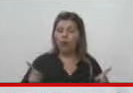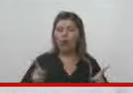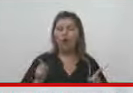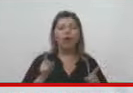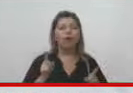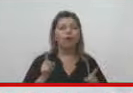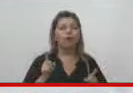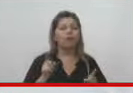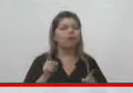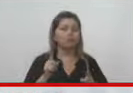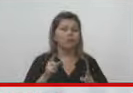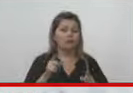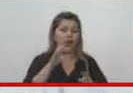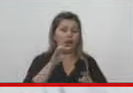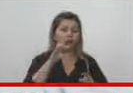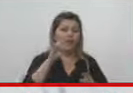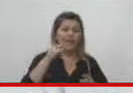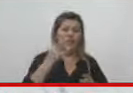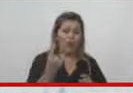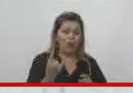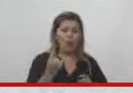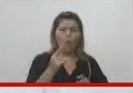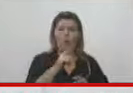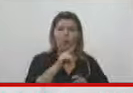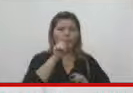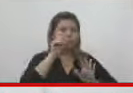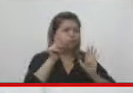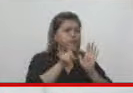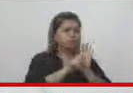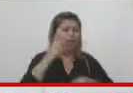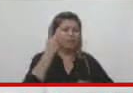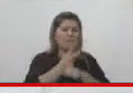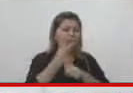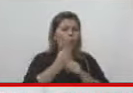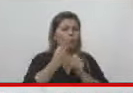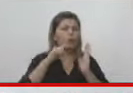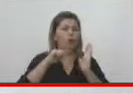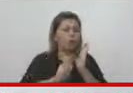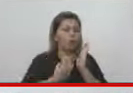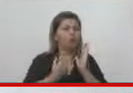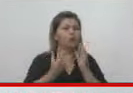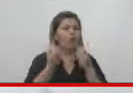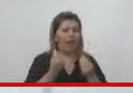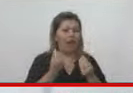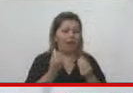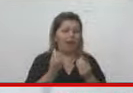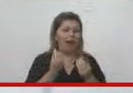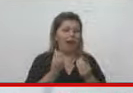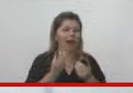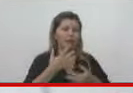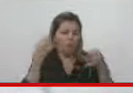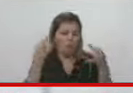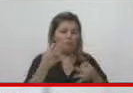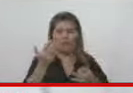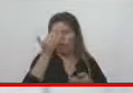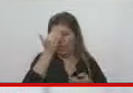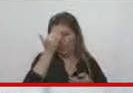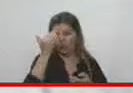respeta este DNU el segundo requisito sustancial para que este DNU sea constitucional, que es el